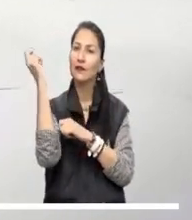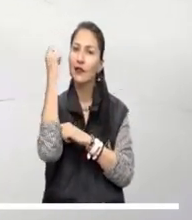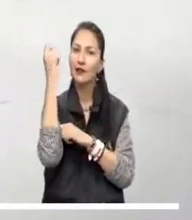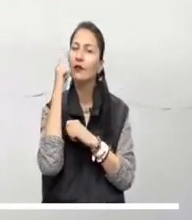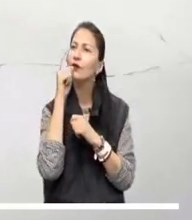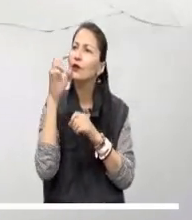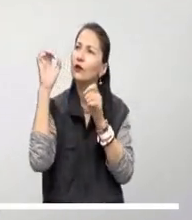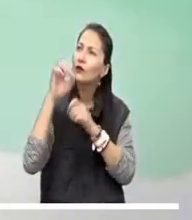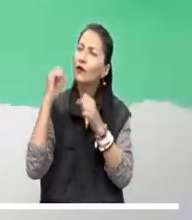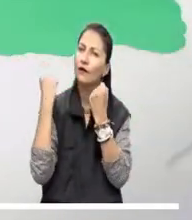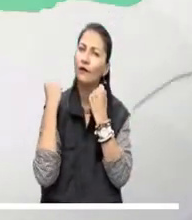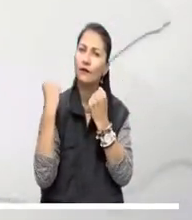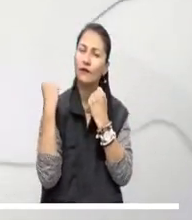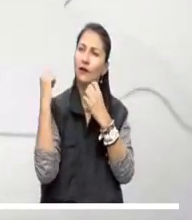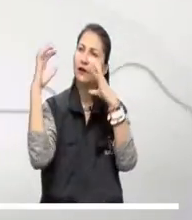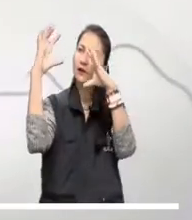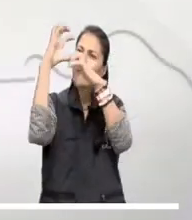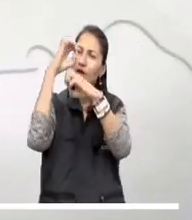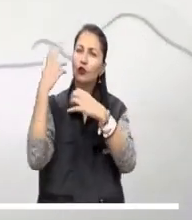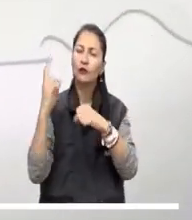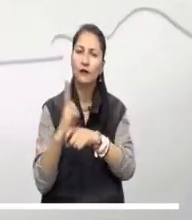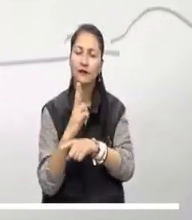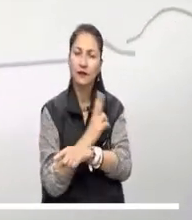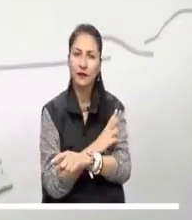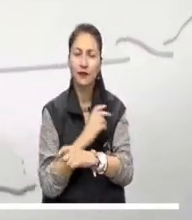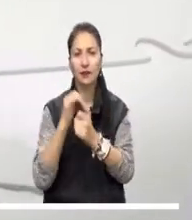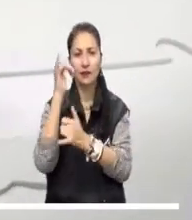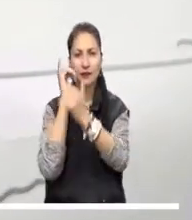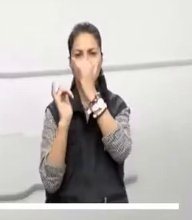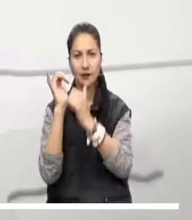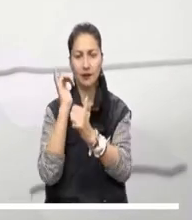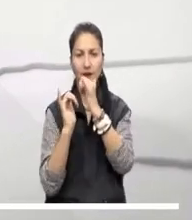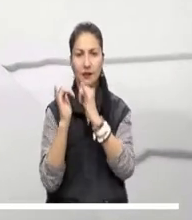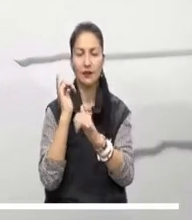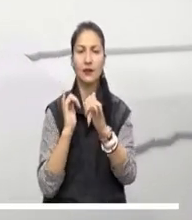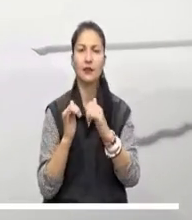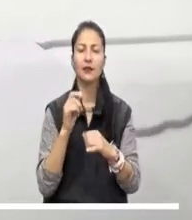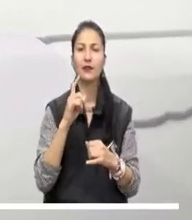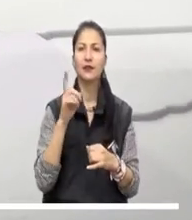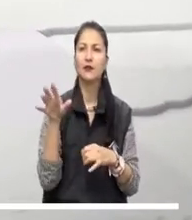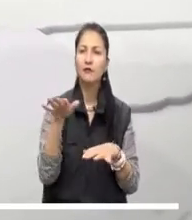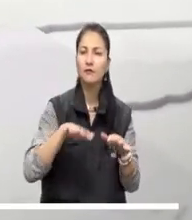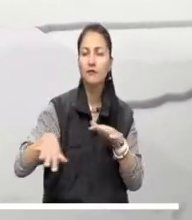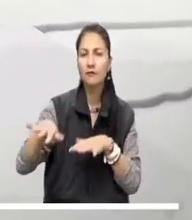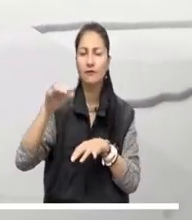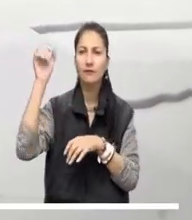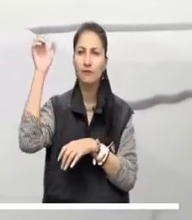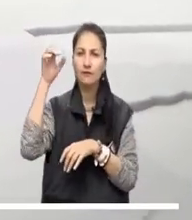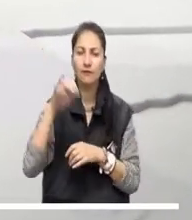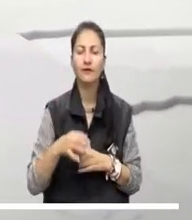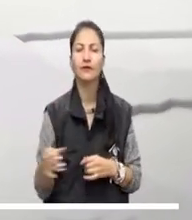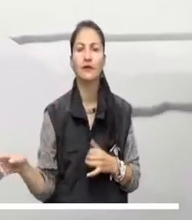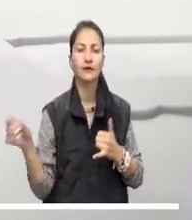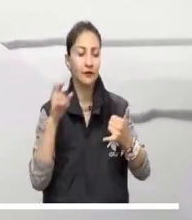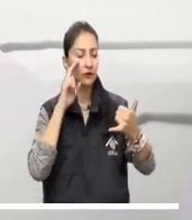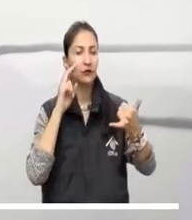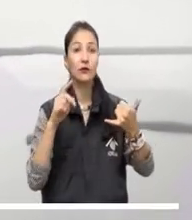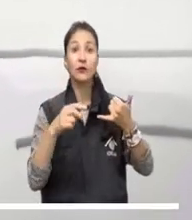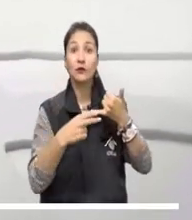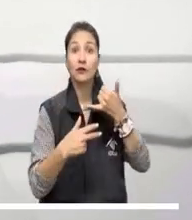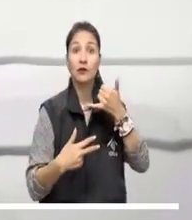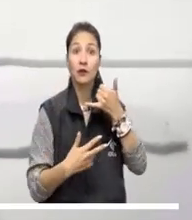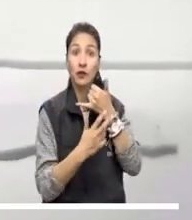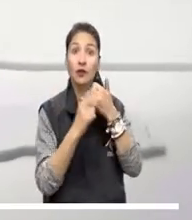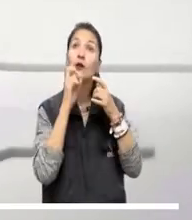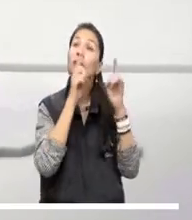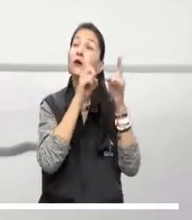sur de Boyacá. Los llanos orientales pueden presentar lluvias fuertes y cielo nublado sobre el Vichada, Casanare y sectores del